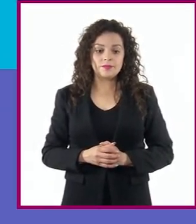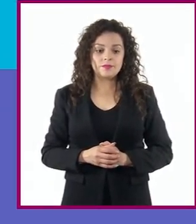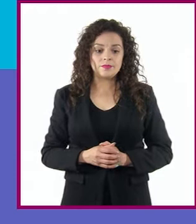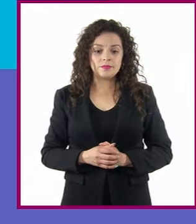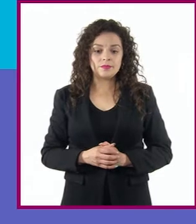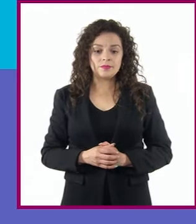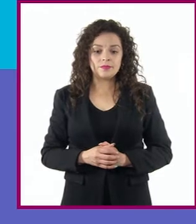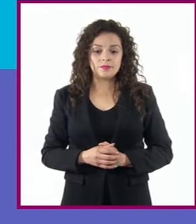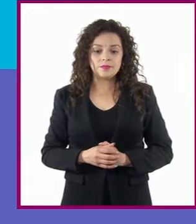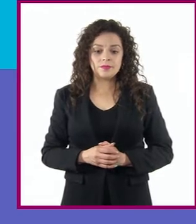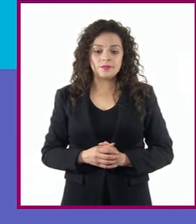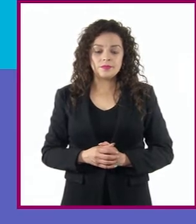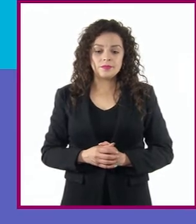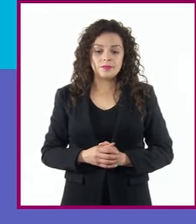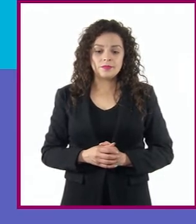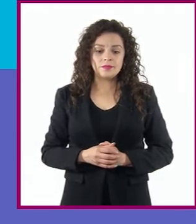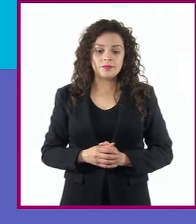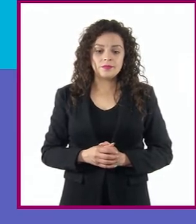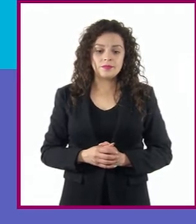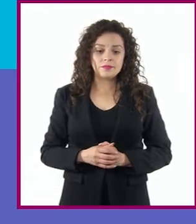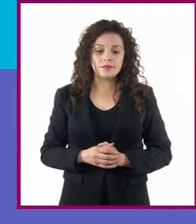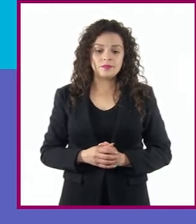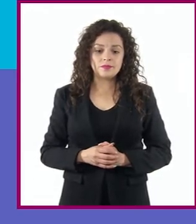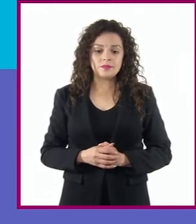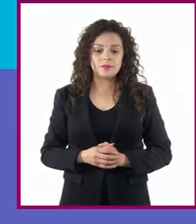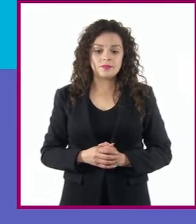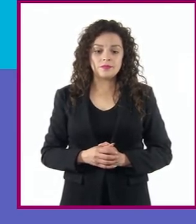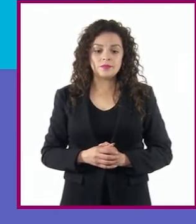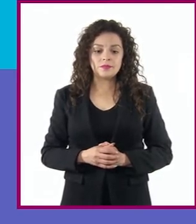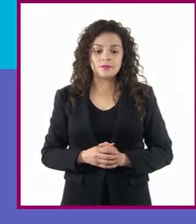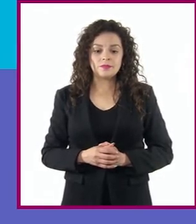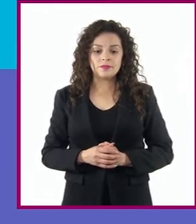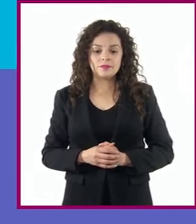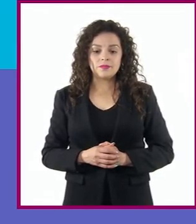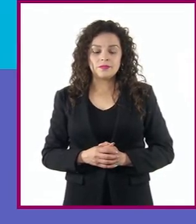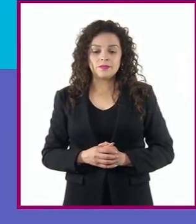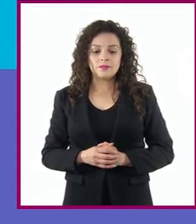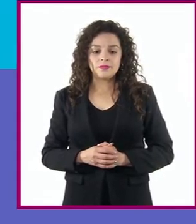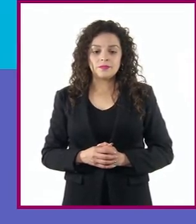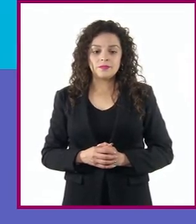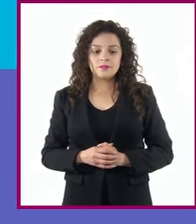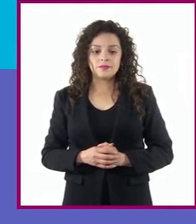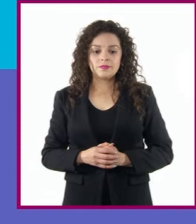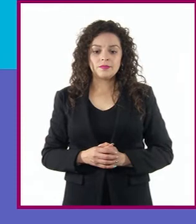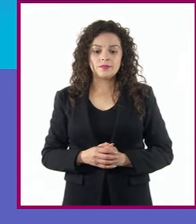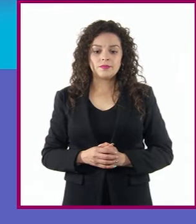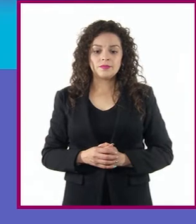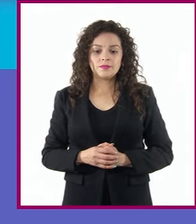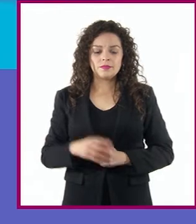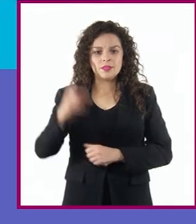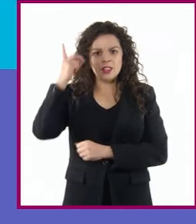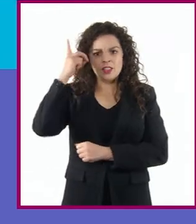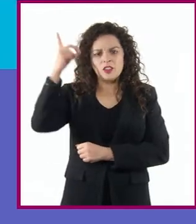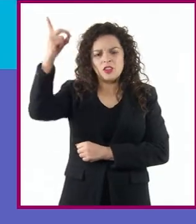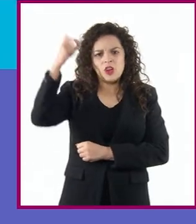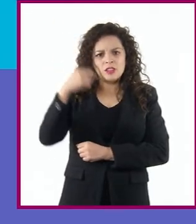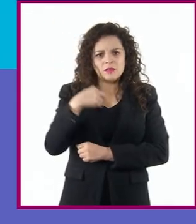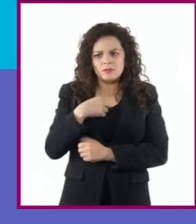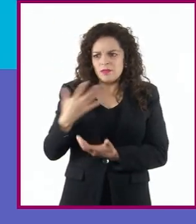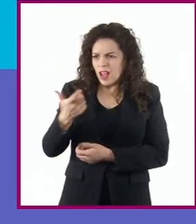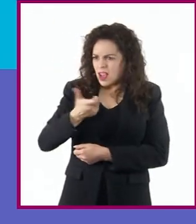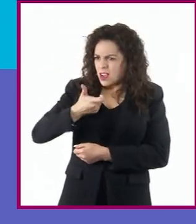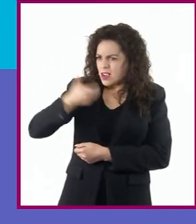La luz, 4.10. ¡Dios mío! ¡Cada vez más caro! No sé cómo vamos a poder